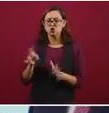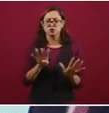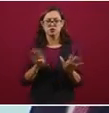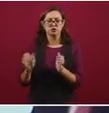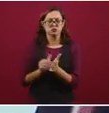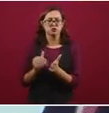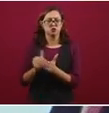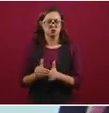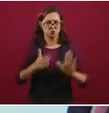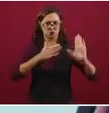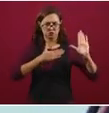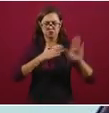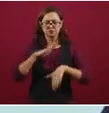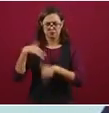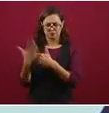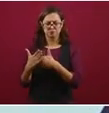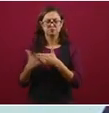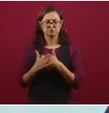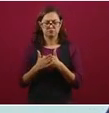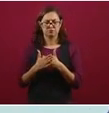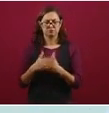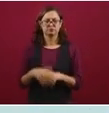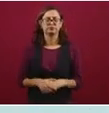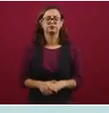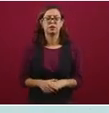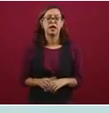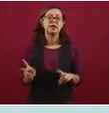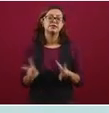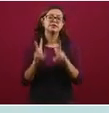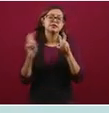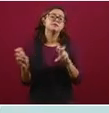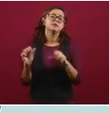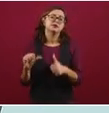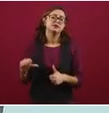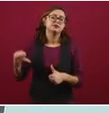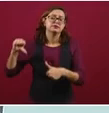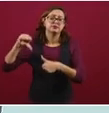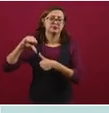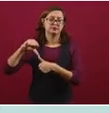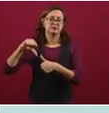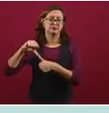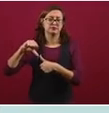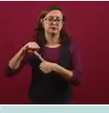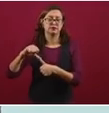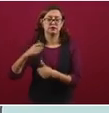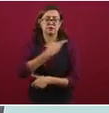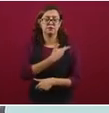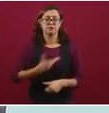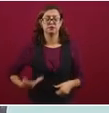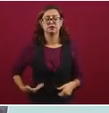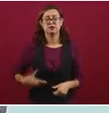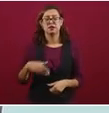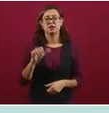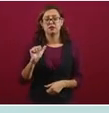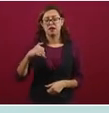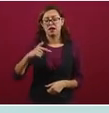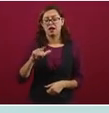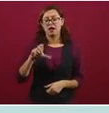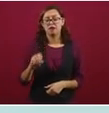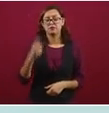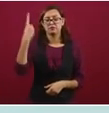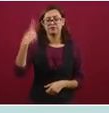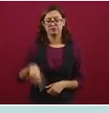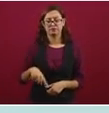comprometidos. Para el caso de Centroamérica, por instrucciones del presidente de la República, se están